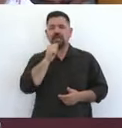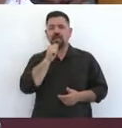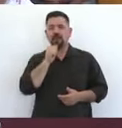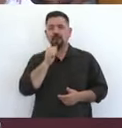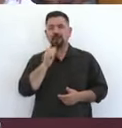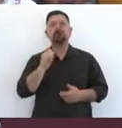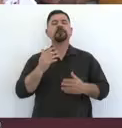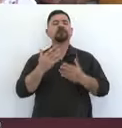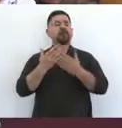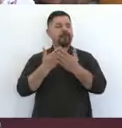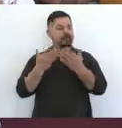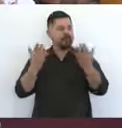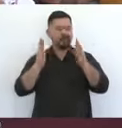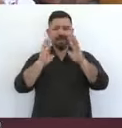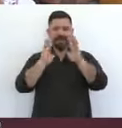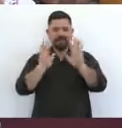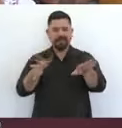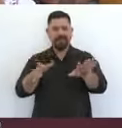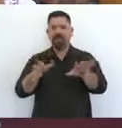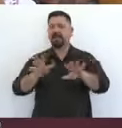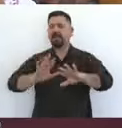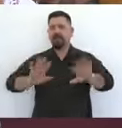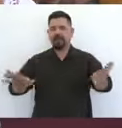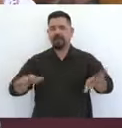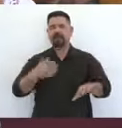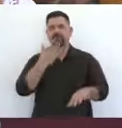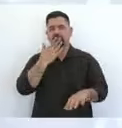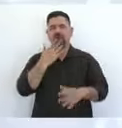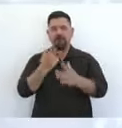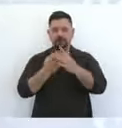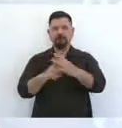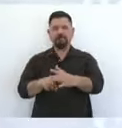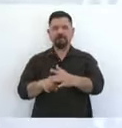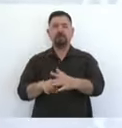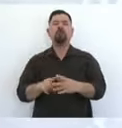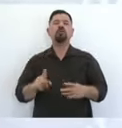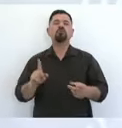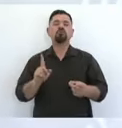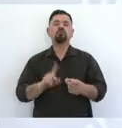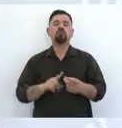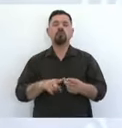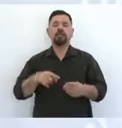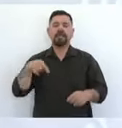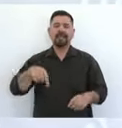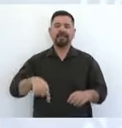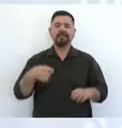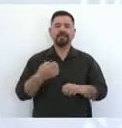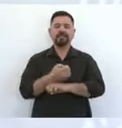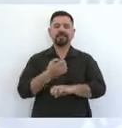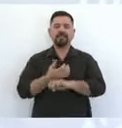Y ahora ya se va a aplicar en Sonora